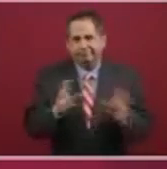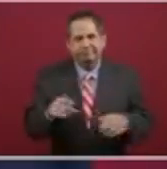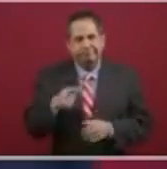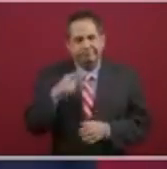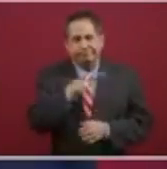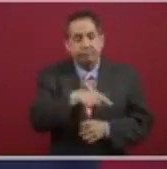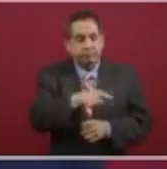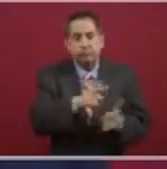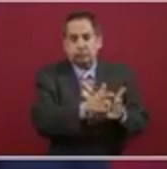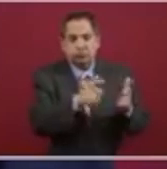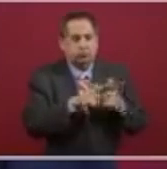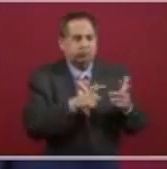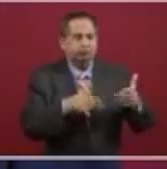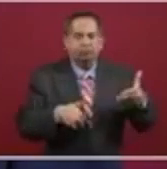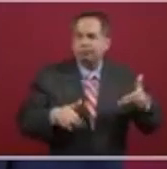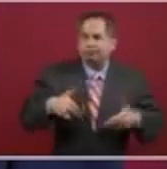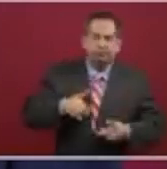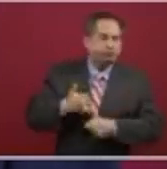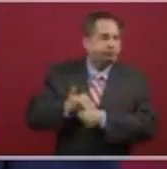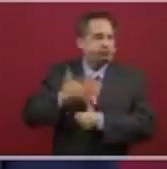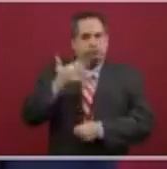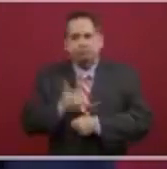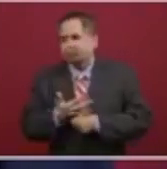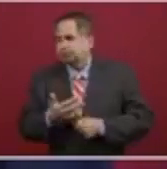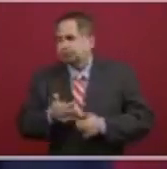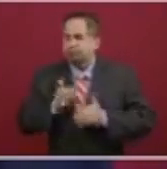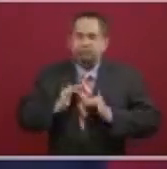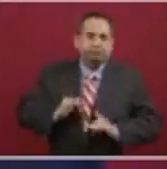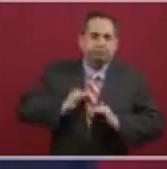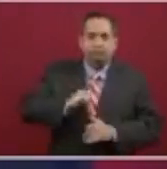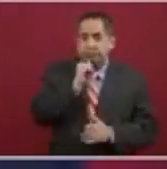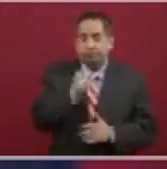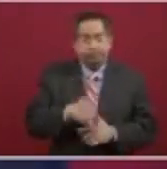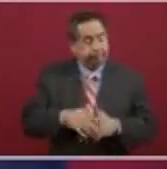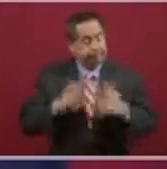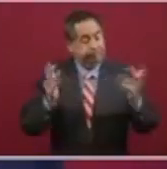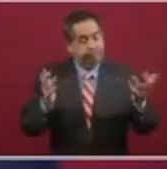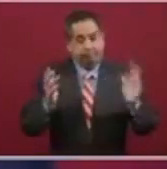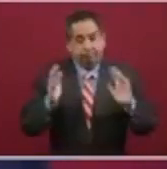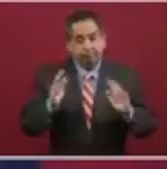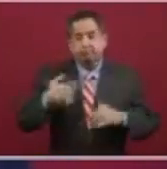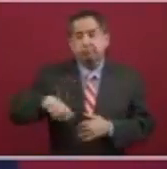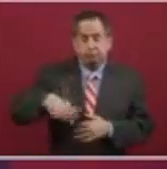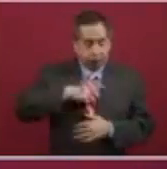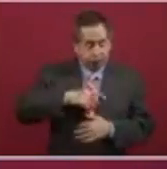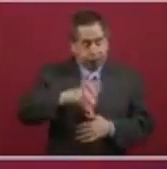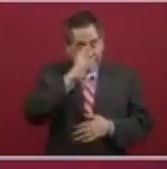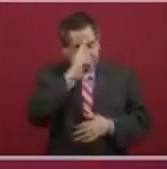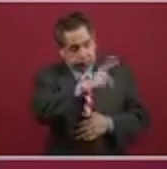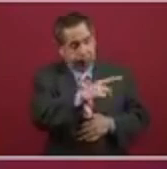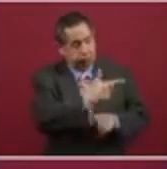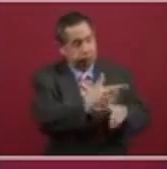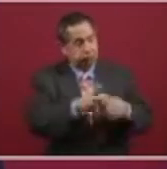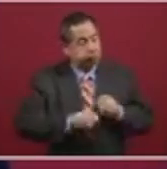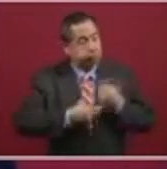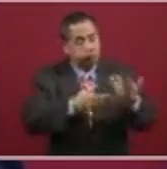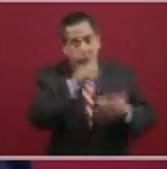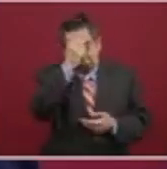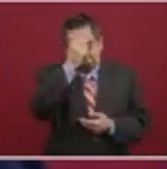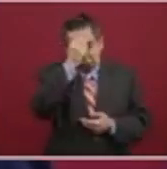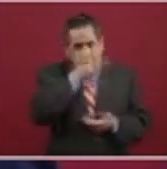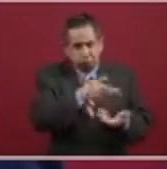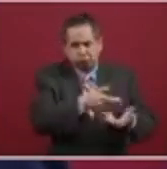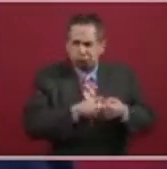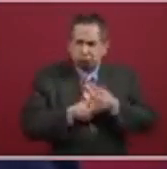esos grupos pues no están conformes, pero siempre vamos a respetar la libertad que tienen